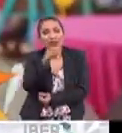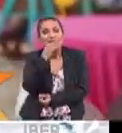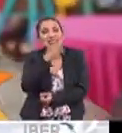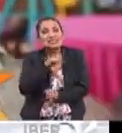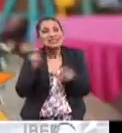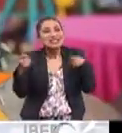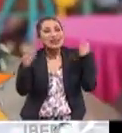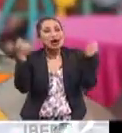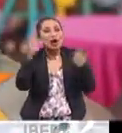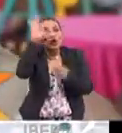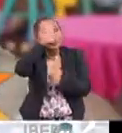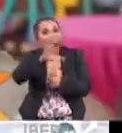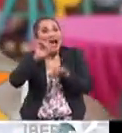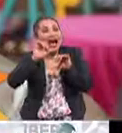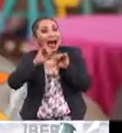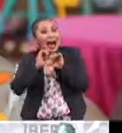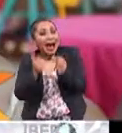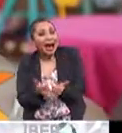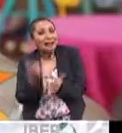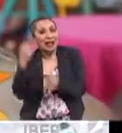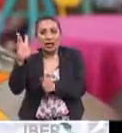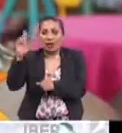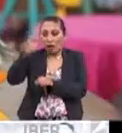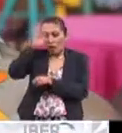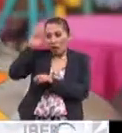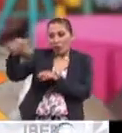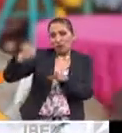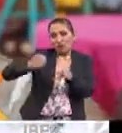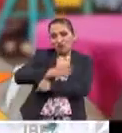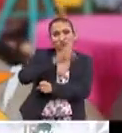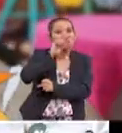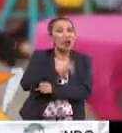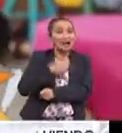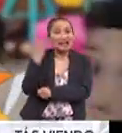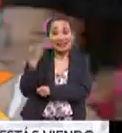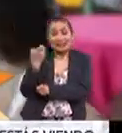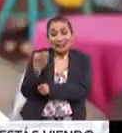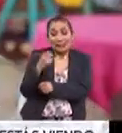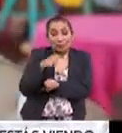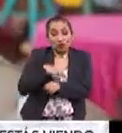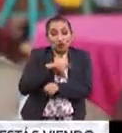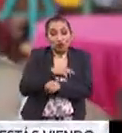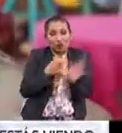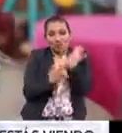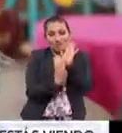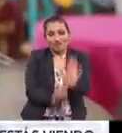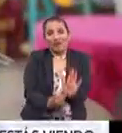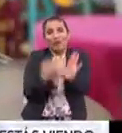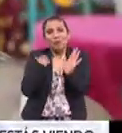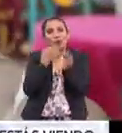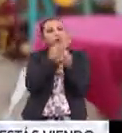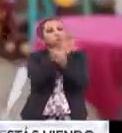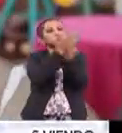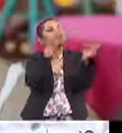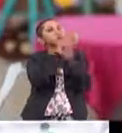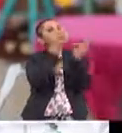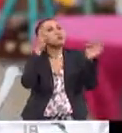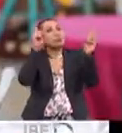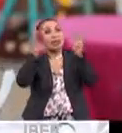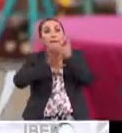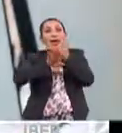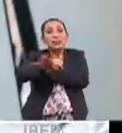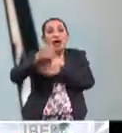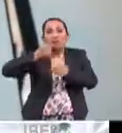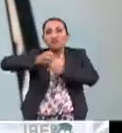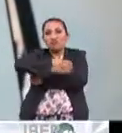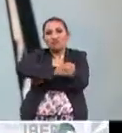y artístico por el Día de la No Violencia hacia las Mujeres, y en el marco del cual estamos presentando una campaña de prevención